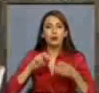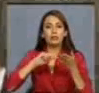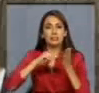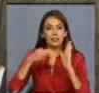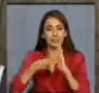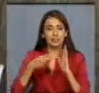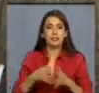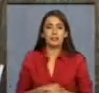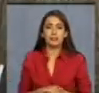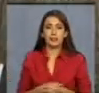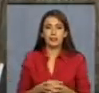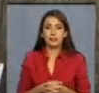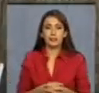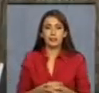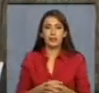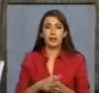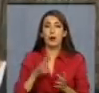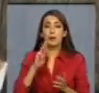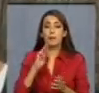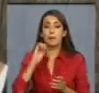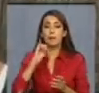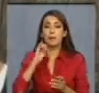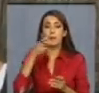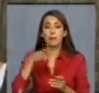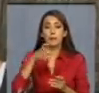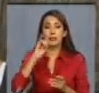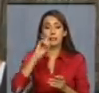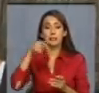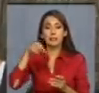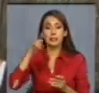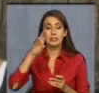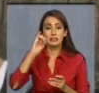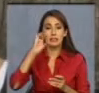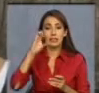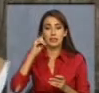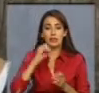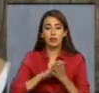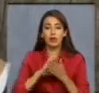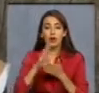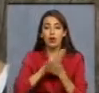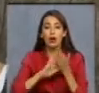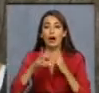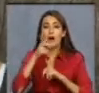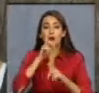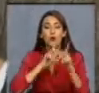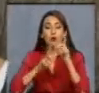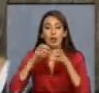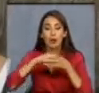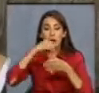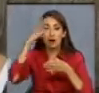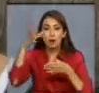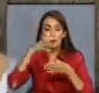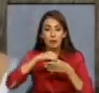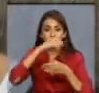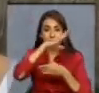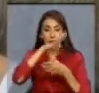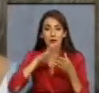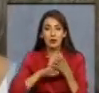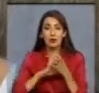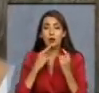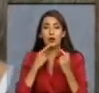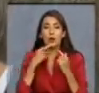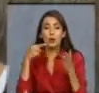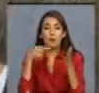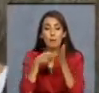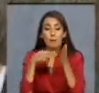Tomar un mishquisito, sí, hecho del pencos, donde se acaba el pulque. Entonces, pegar un punto,